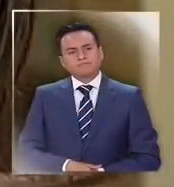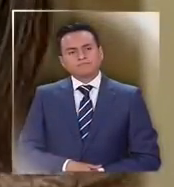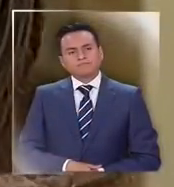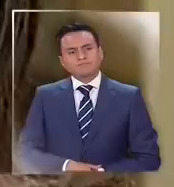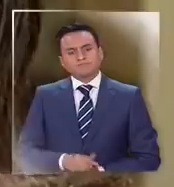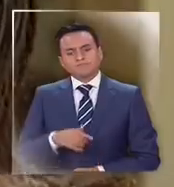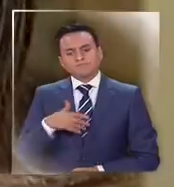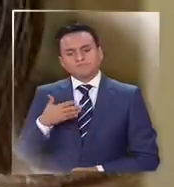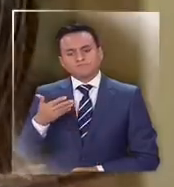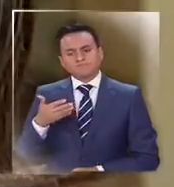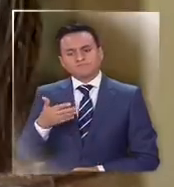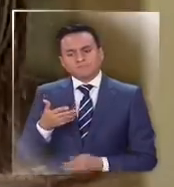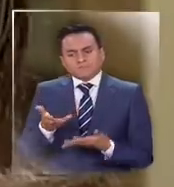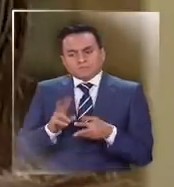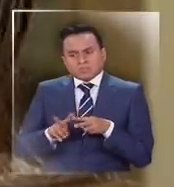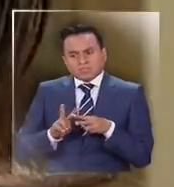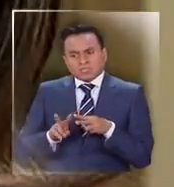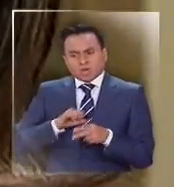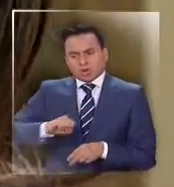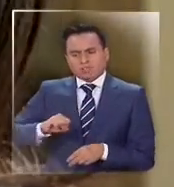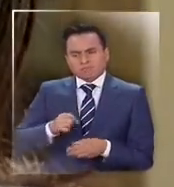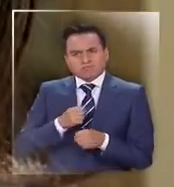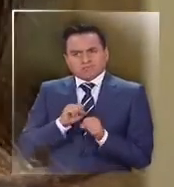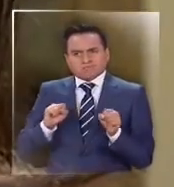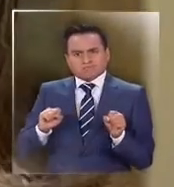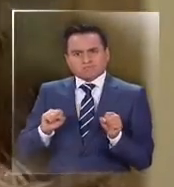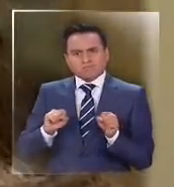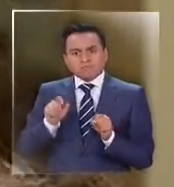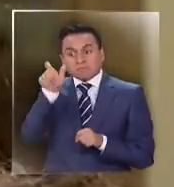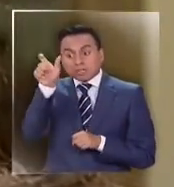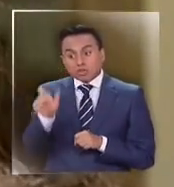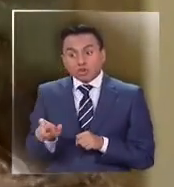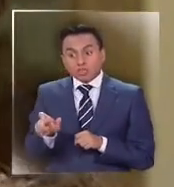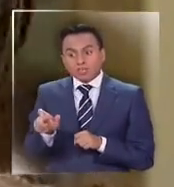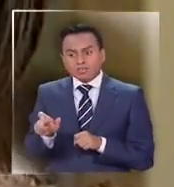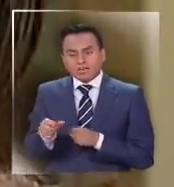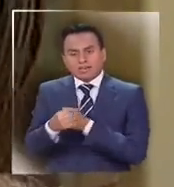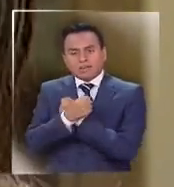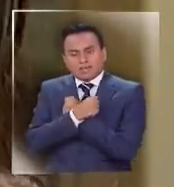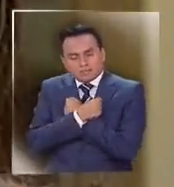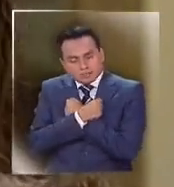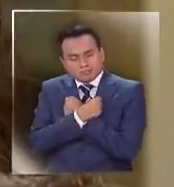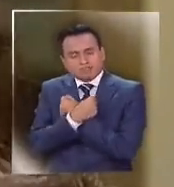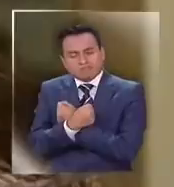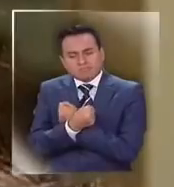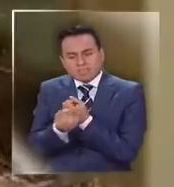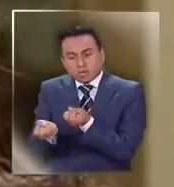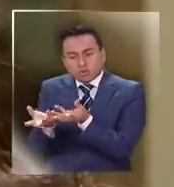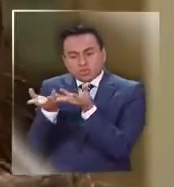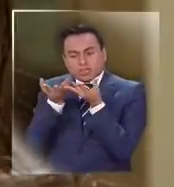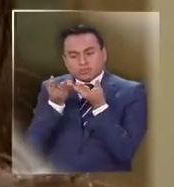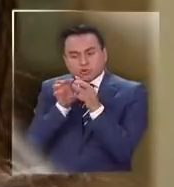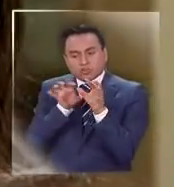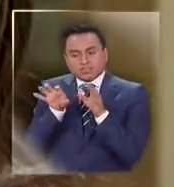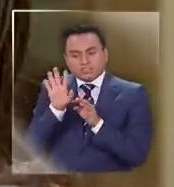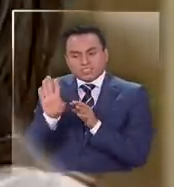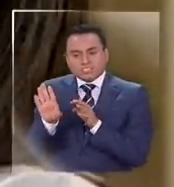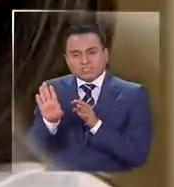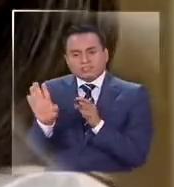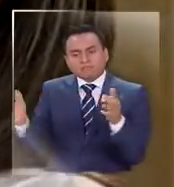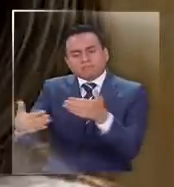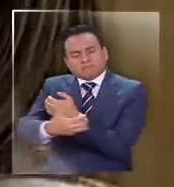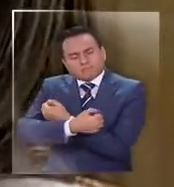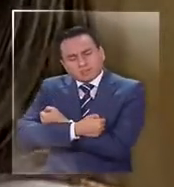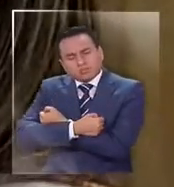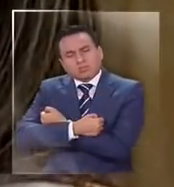no podría haber reaccionado en contra. O sea, si la persona que tú amas te está contando una cosa así, tú lo